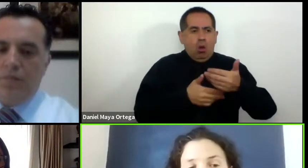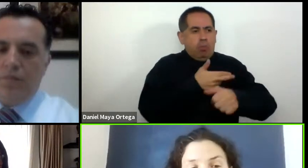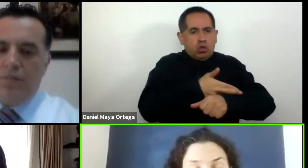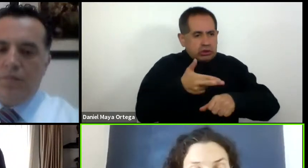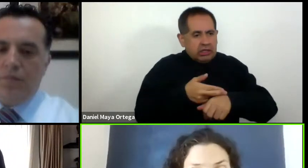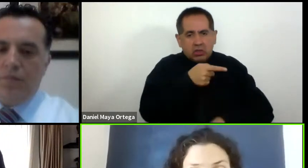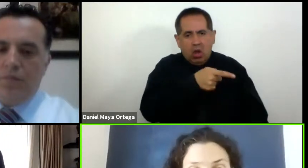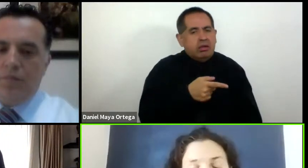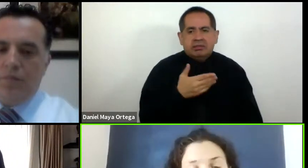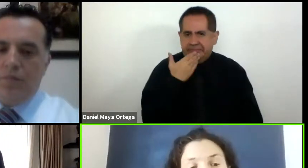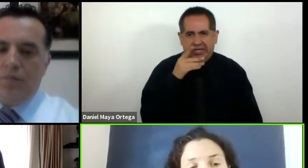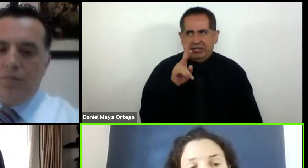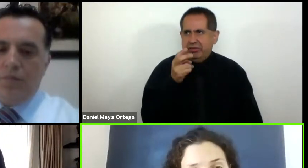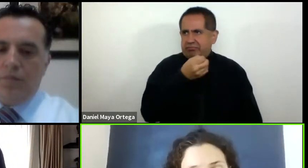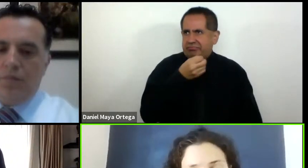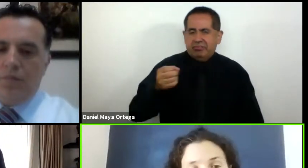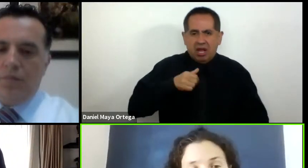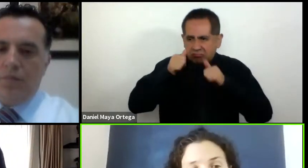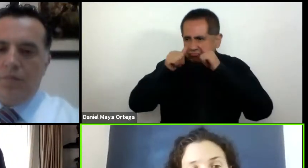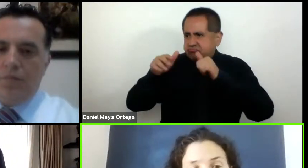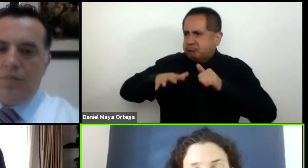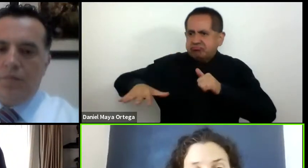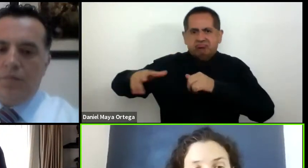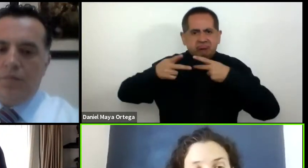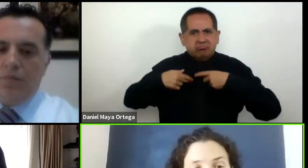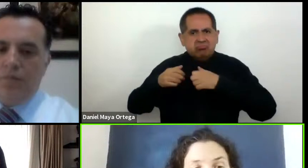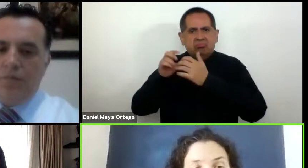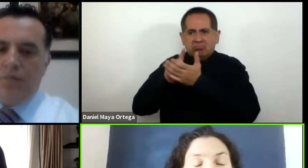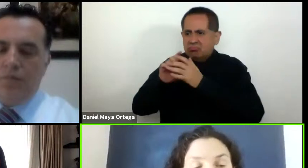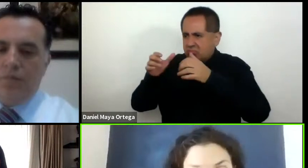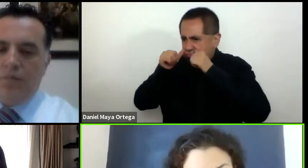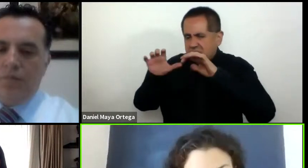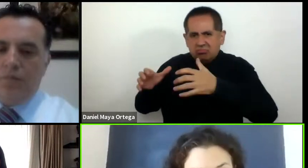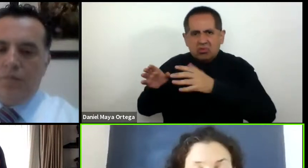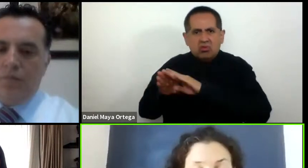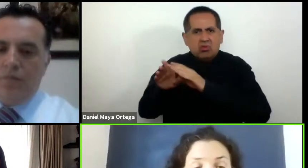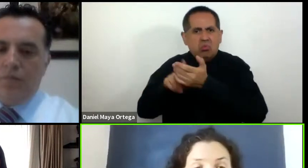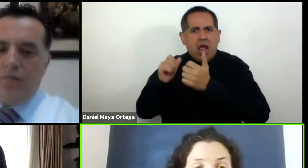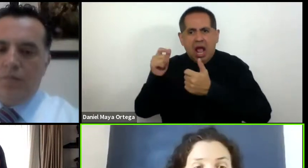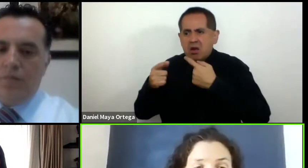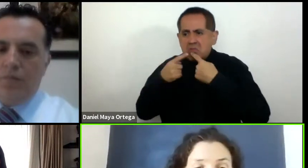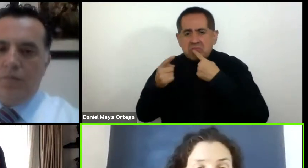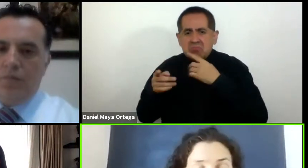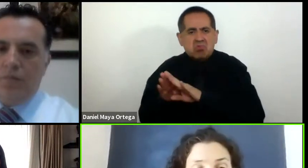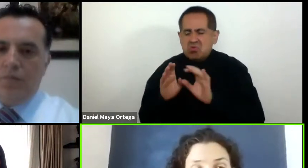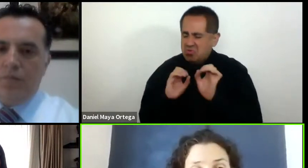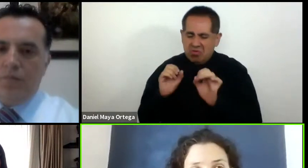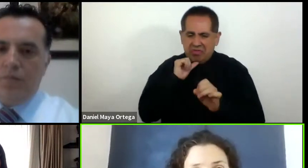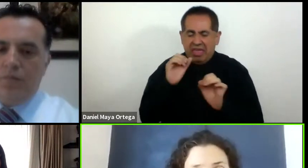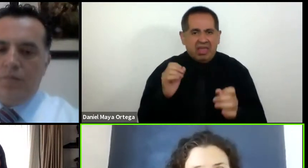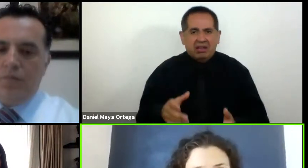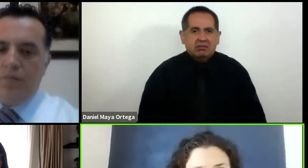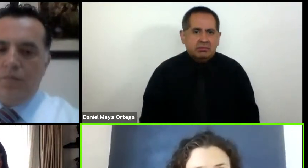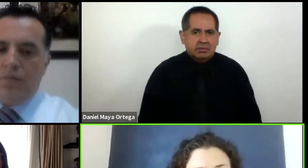ha sabido escuchar realmente a las personas que serían afectadas por una legislación de esta naturaleza.